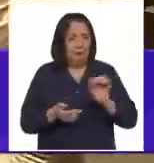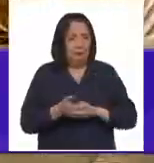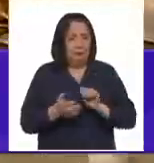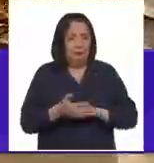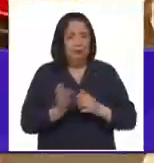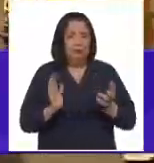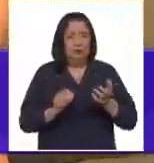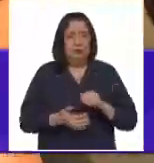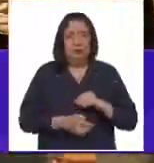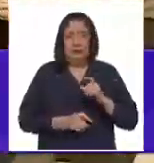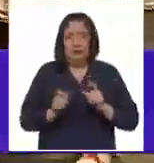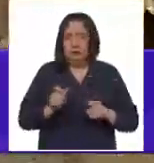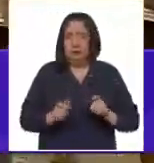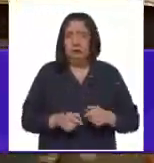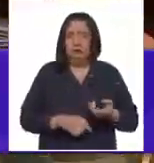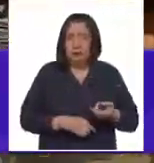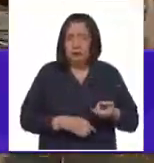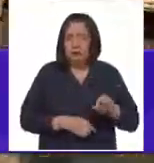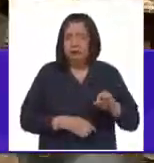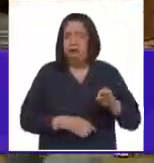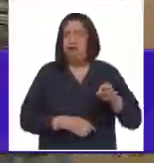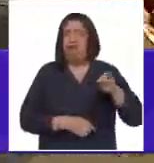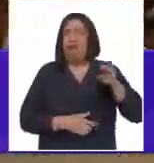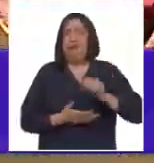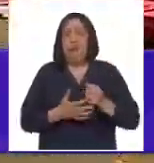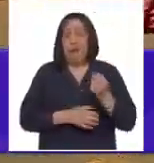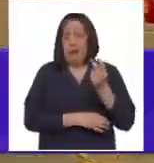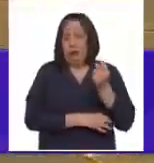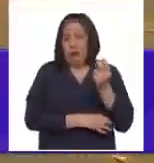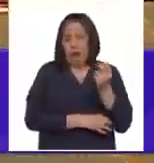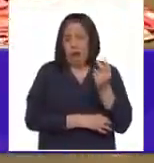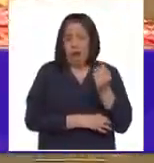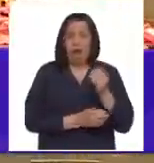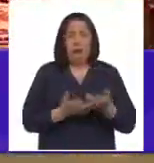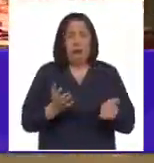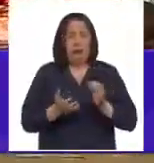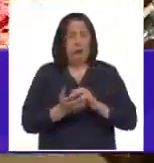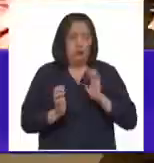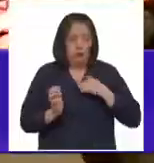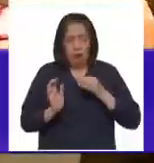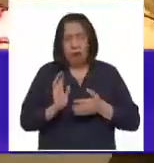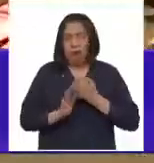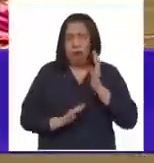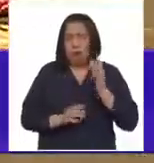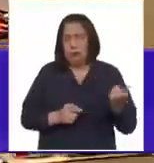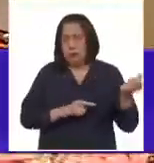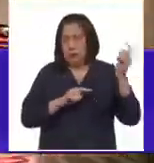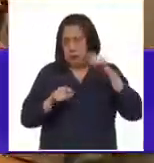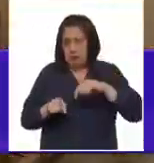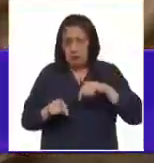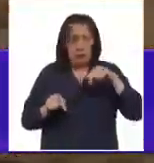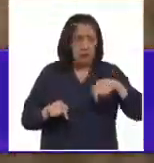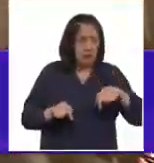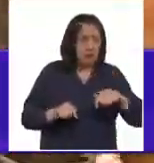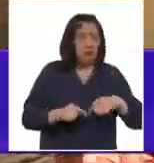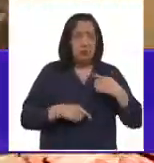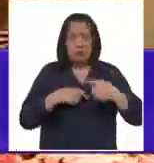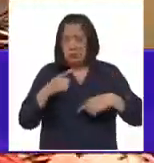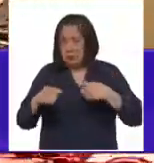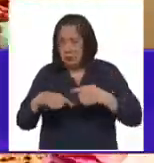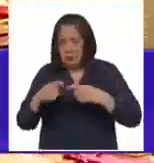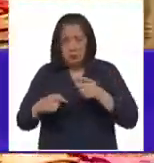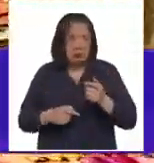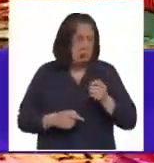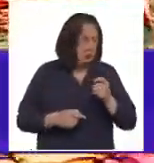aumenta considerablemente el público aproximadamente del mediodía para arriba, ¿no? Yo he estado viniendo aquí a Mesa Redonda casi todos los